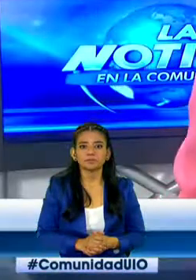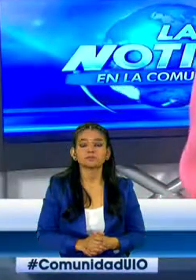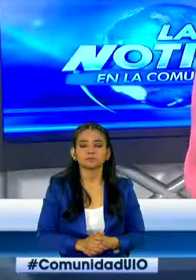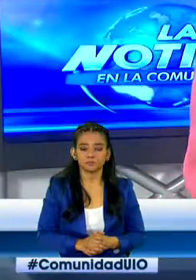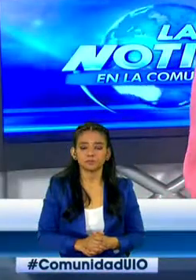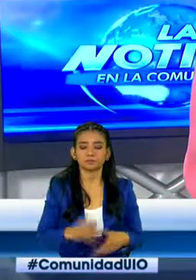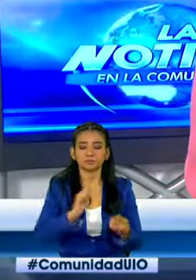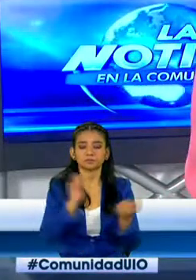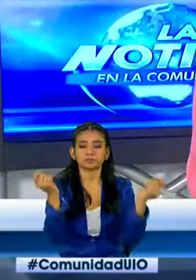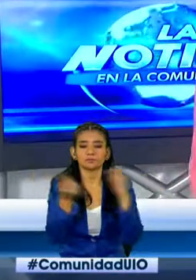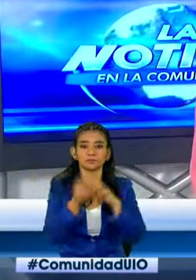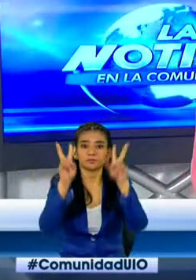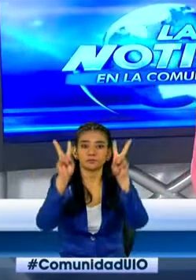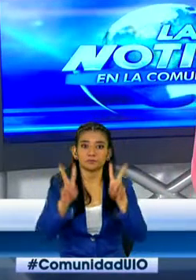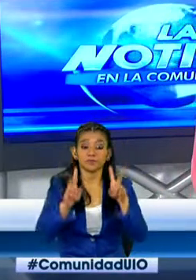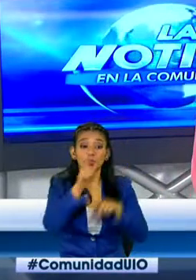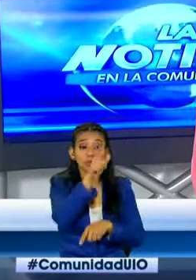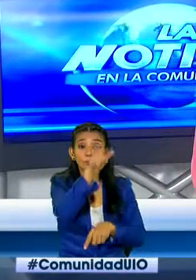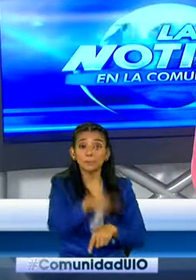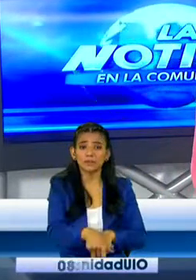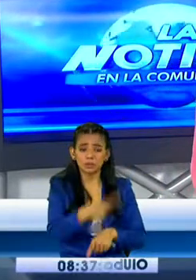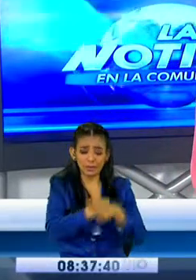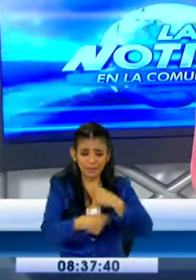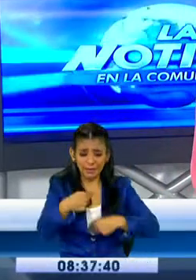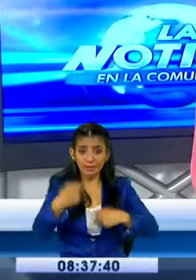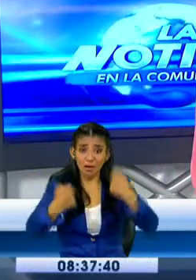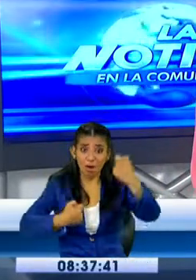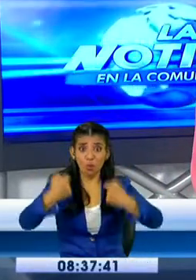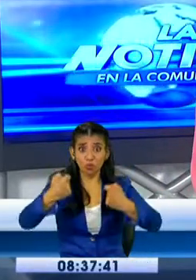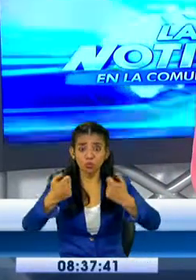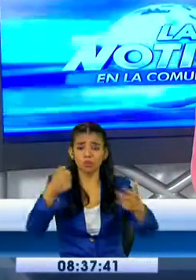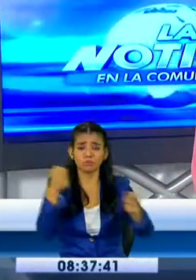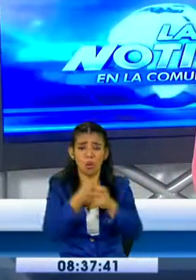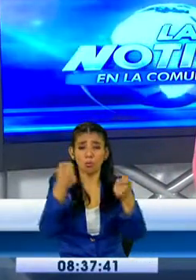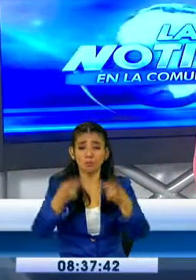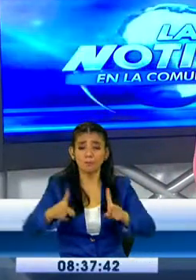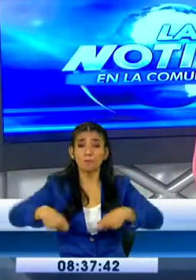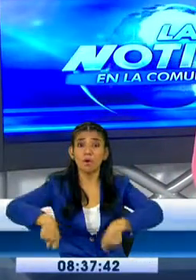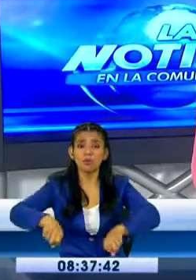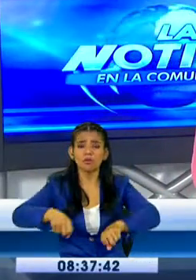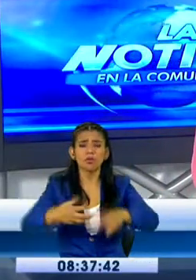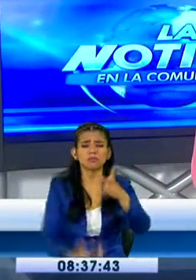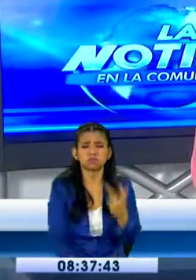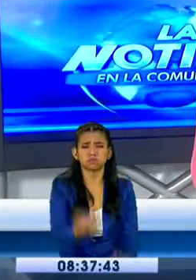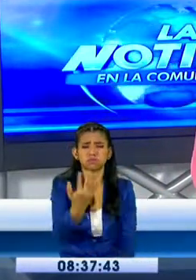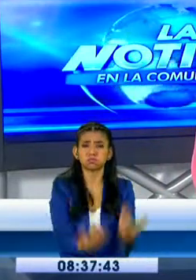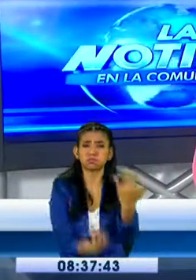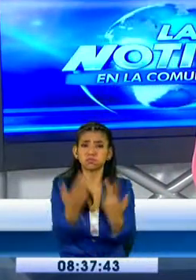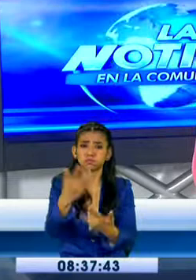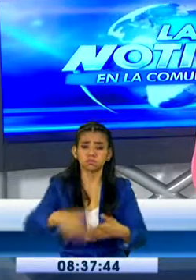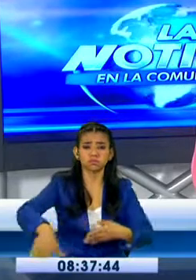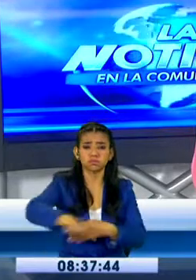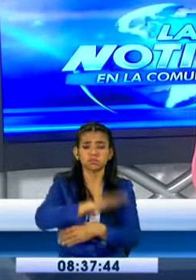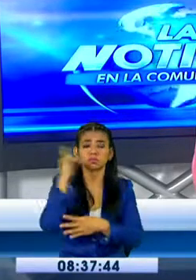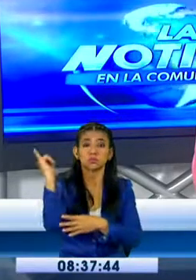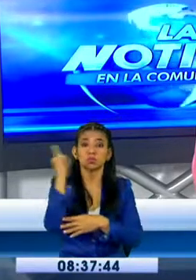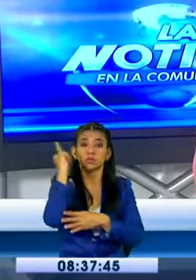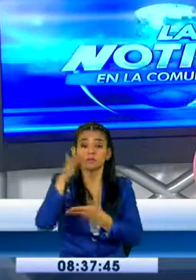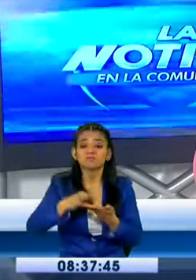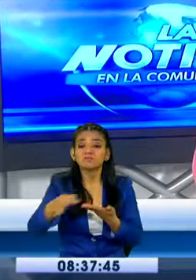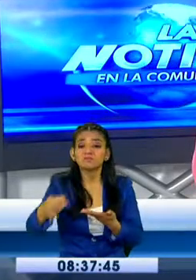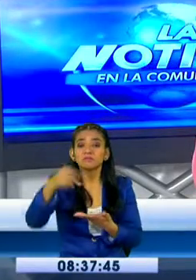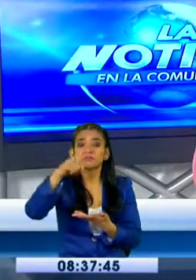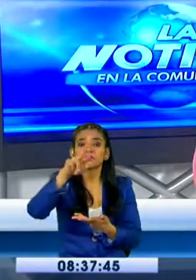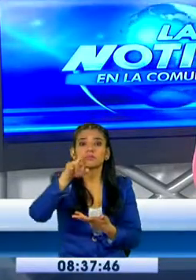Vamos a cambiar de tema, amigos televidentes. Una persona herida, un auto y una moto destruidas fue el resultado de un incendio generado en el sector industrial de Lomas de la